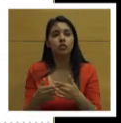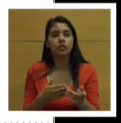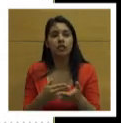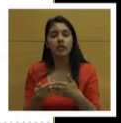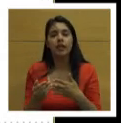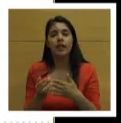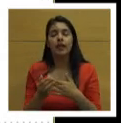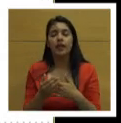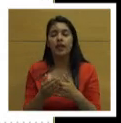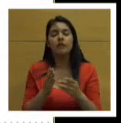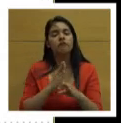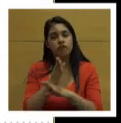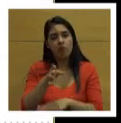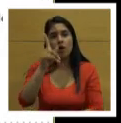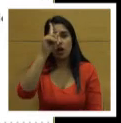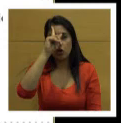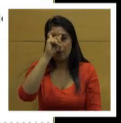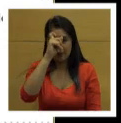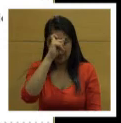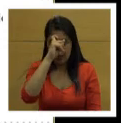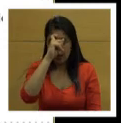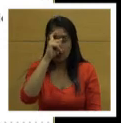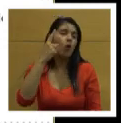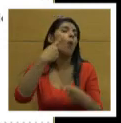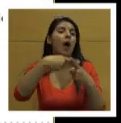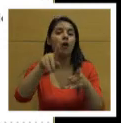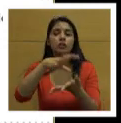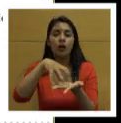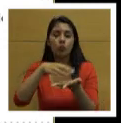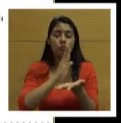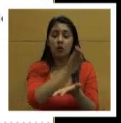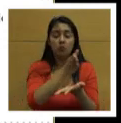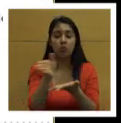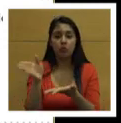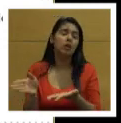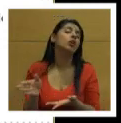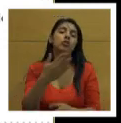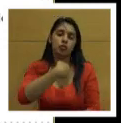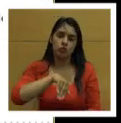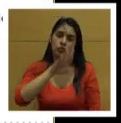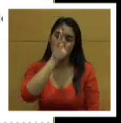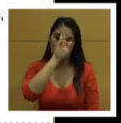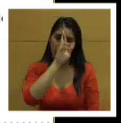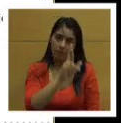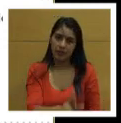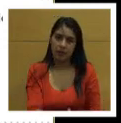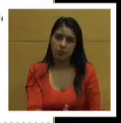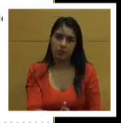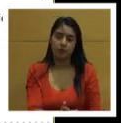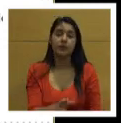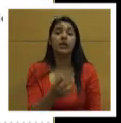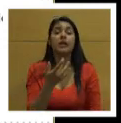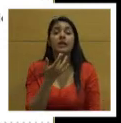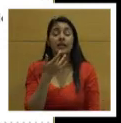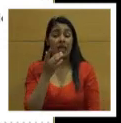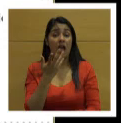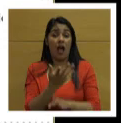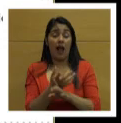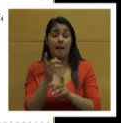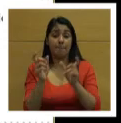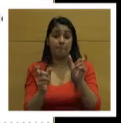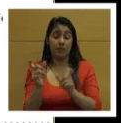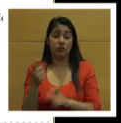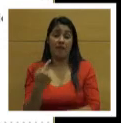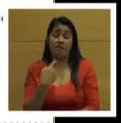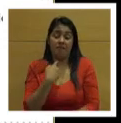tocado ir al hospital o fuera de la comuna, lógicamente que nosotros respetamos de alguna manera que hay personas que, si la